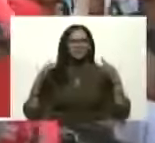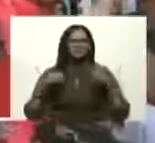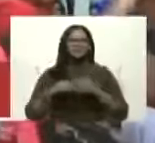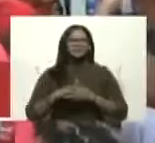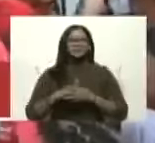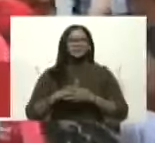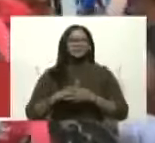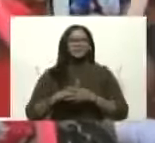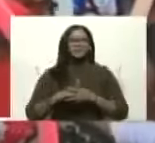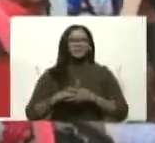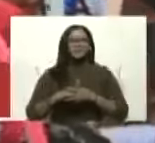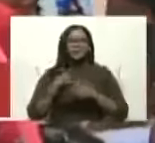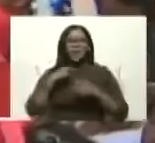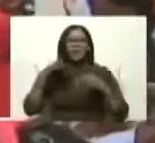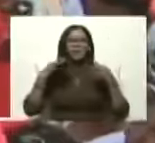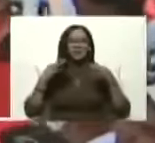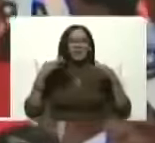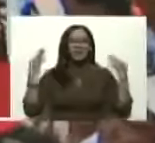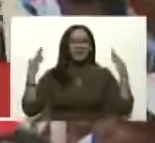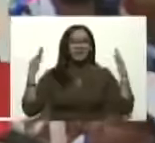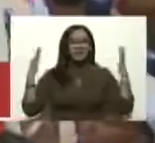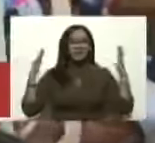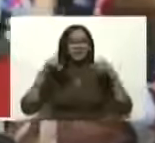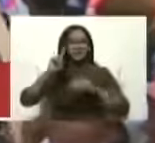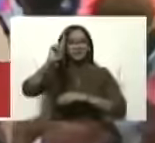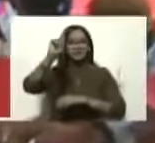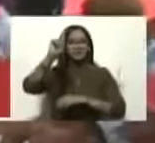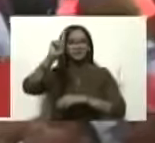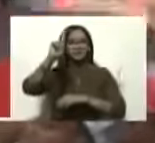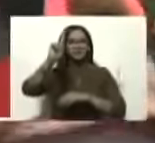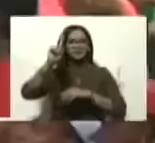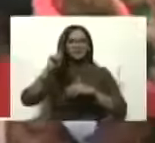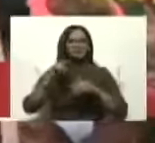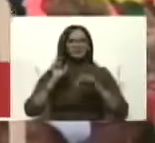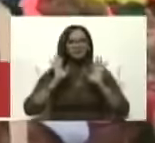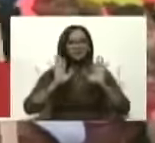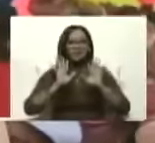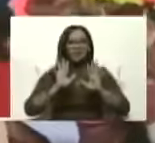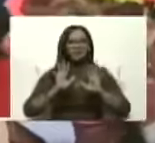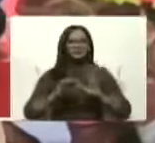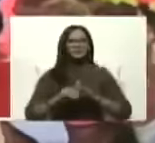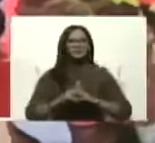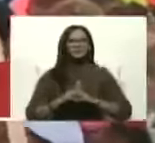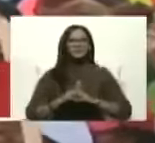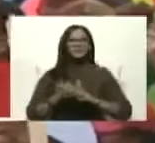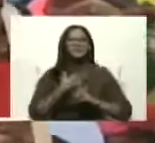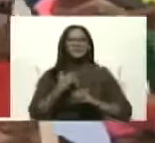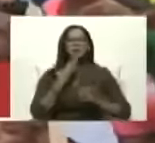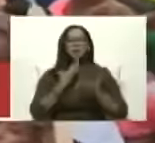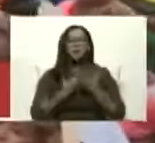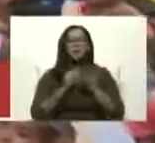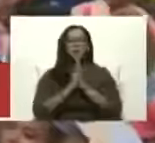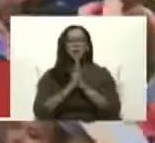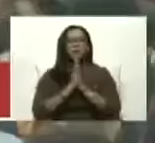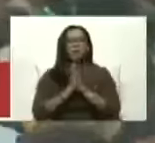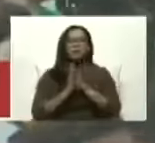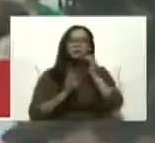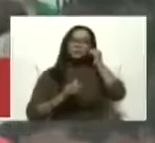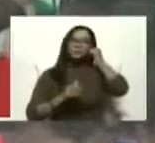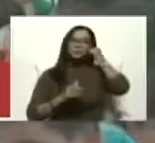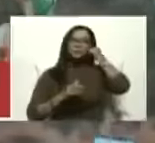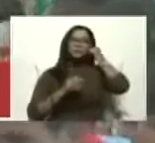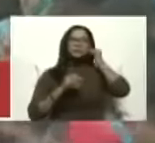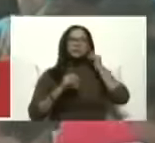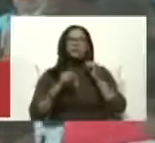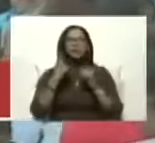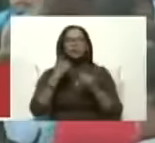Mira, Guatire, una cosa, ya, apaga la corriente. Mire, yo quisiera pedirles un favor, pedirles